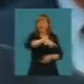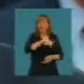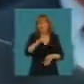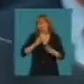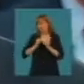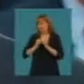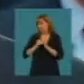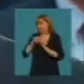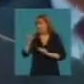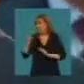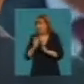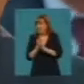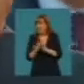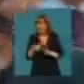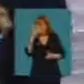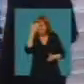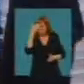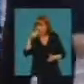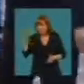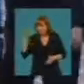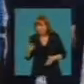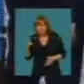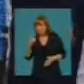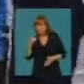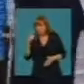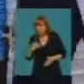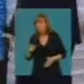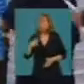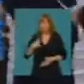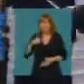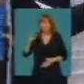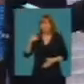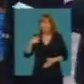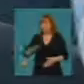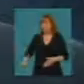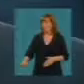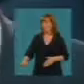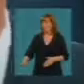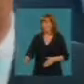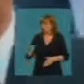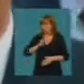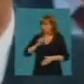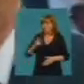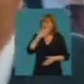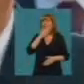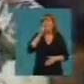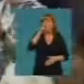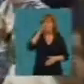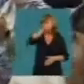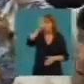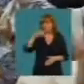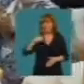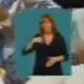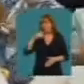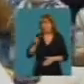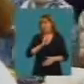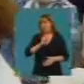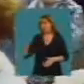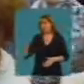la Constitución de la Nación Argentina. Sí, juro. Si así no lo hiciereis, Dios y la Nación os lo demanden.